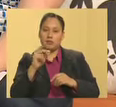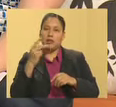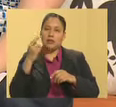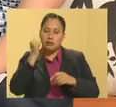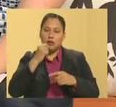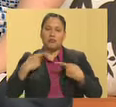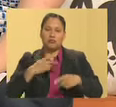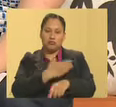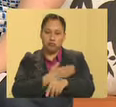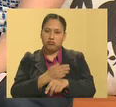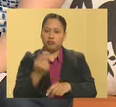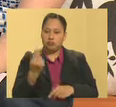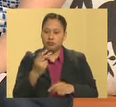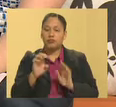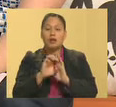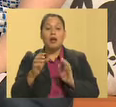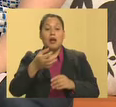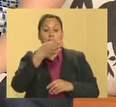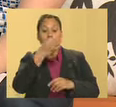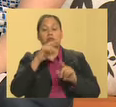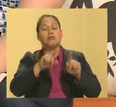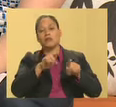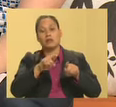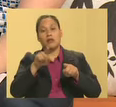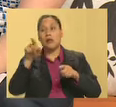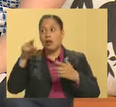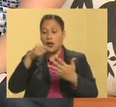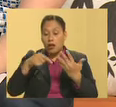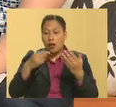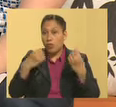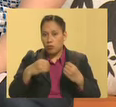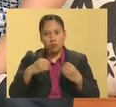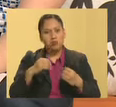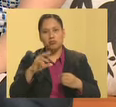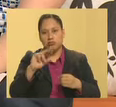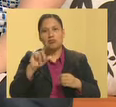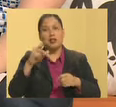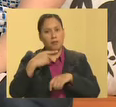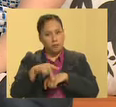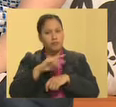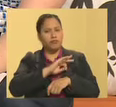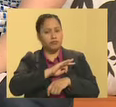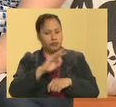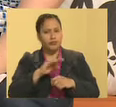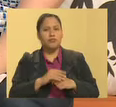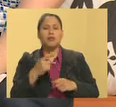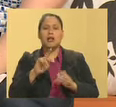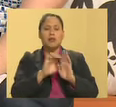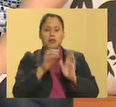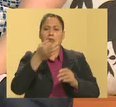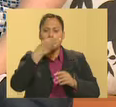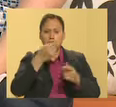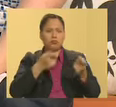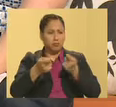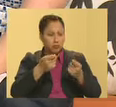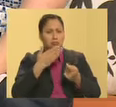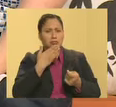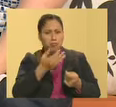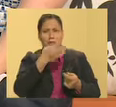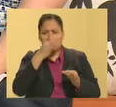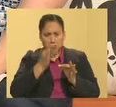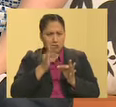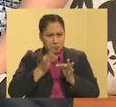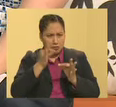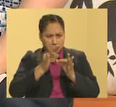que la epilepsia no se controla, no se recomienda este tipo de actividades que pueden llegar a ser de riesgo. Pero si la epilepsia está bien controlada con los medicamentos,